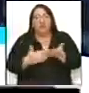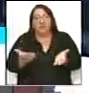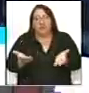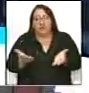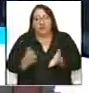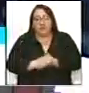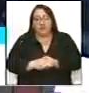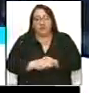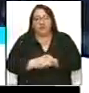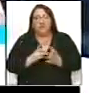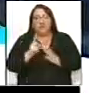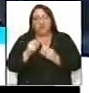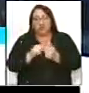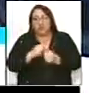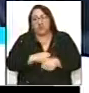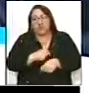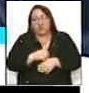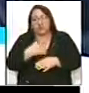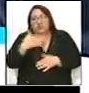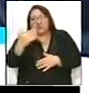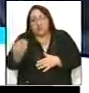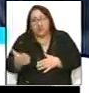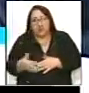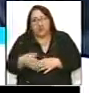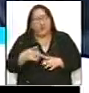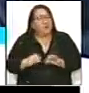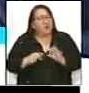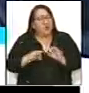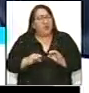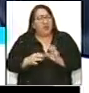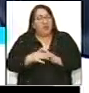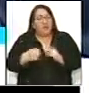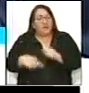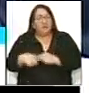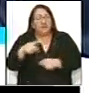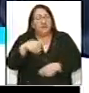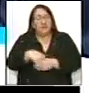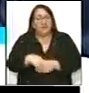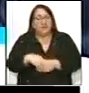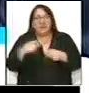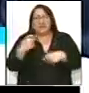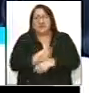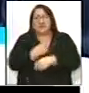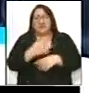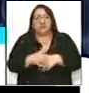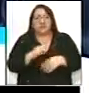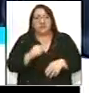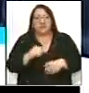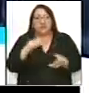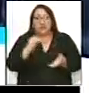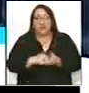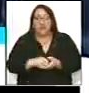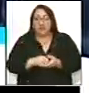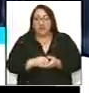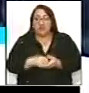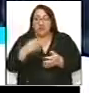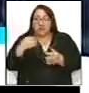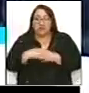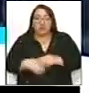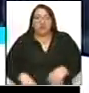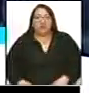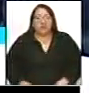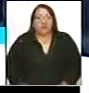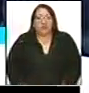debería ser una disposición transitoria, no sé, pero es muy peligroso que para las próximas elecciones, digamos, ¿sabe qué? O se meten a nuestros